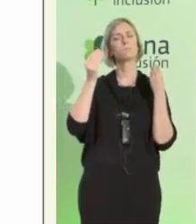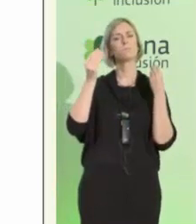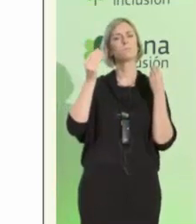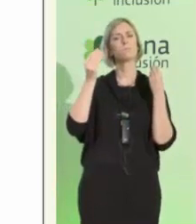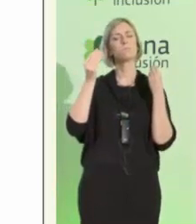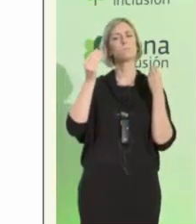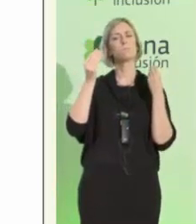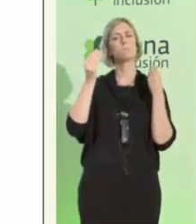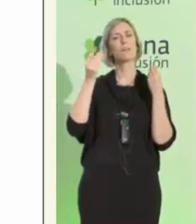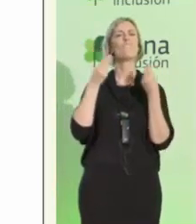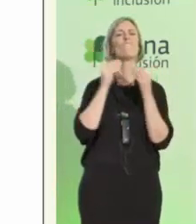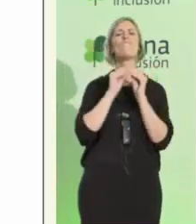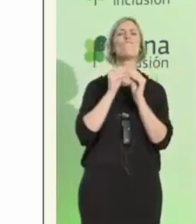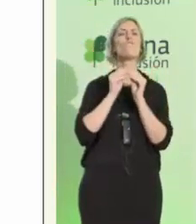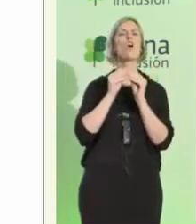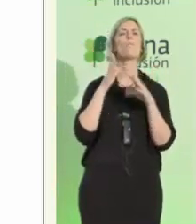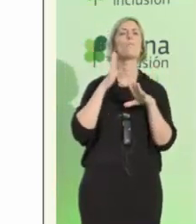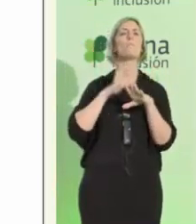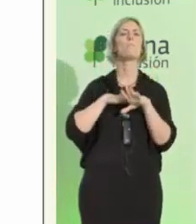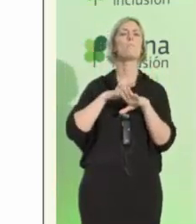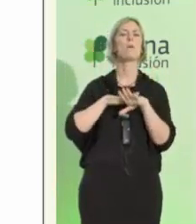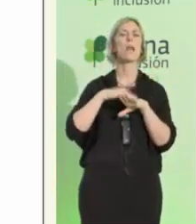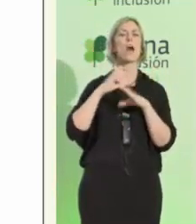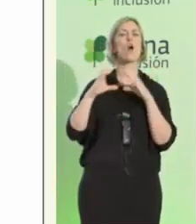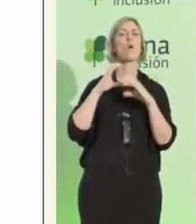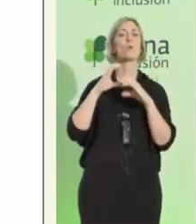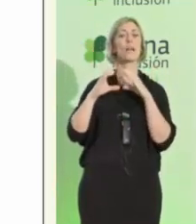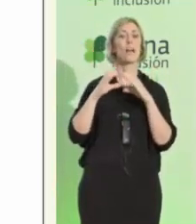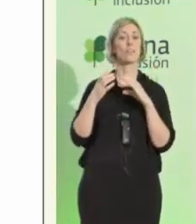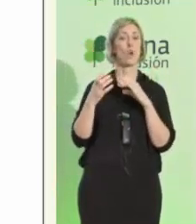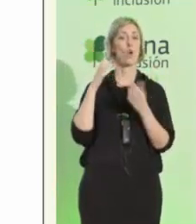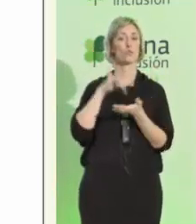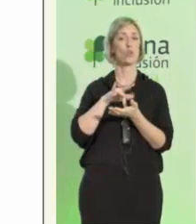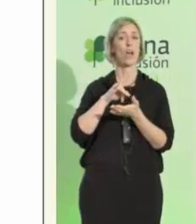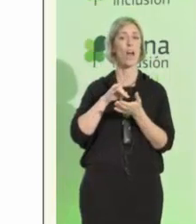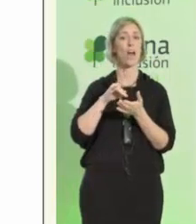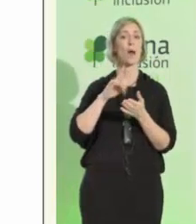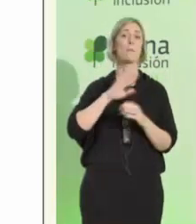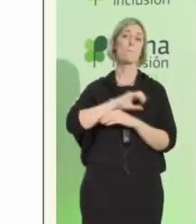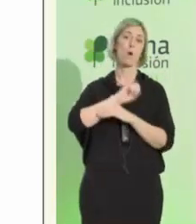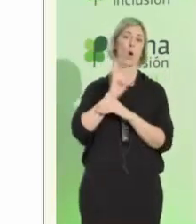cuál sería la manera de mantener la comunicación en esas circunstancias.